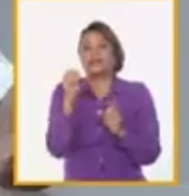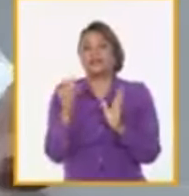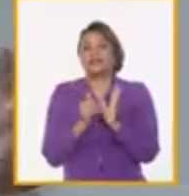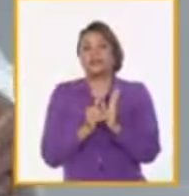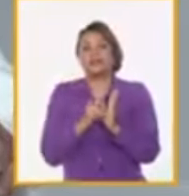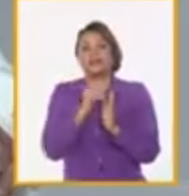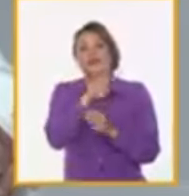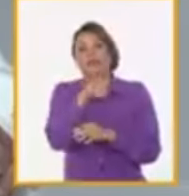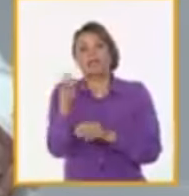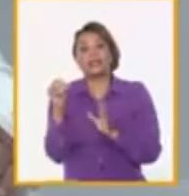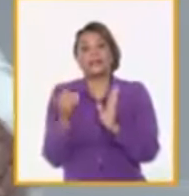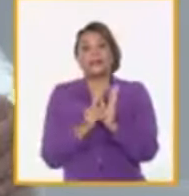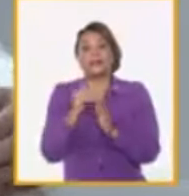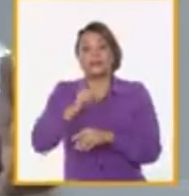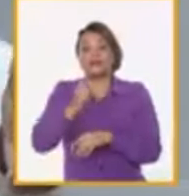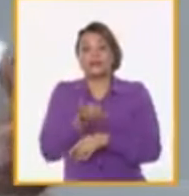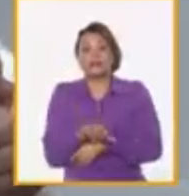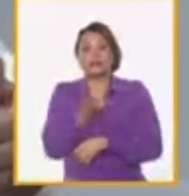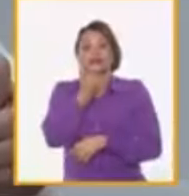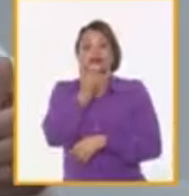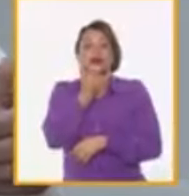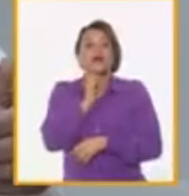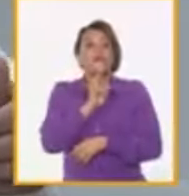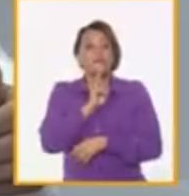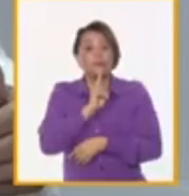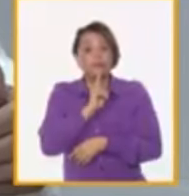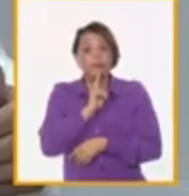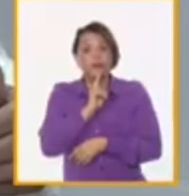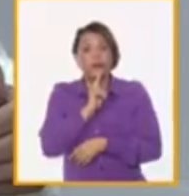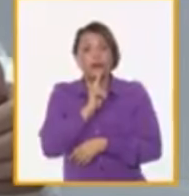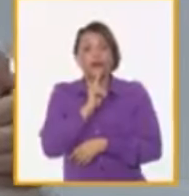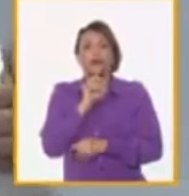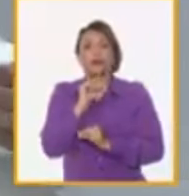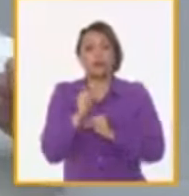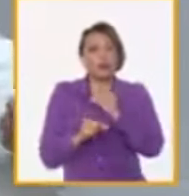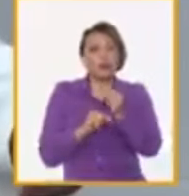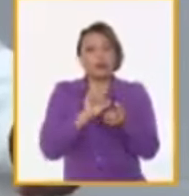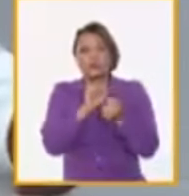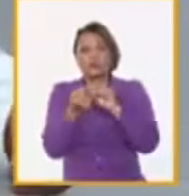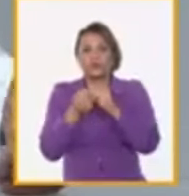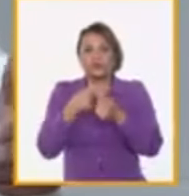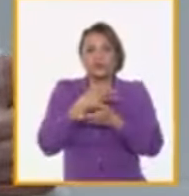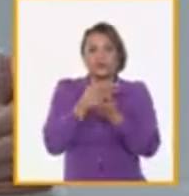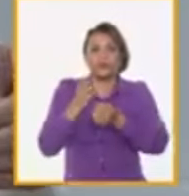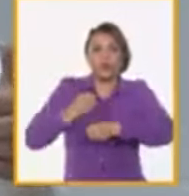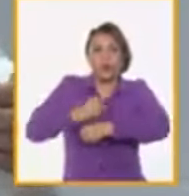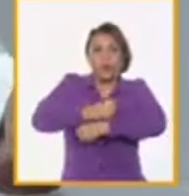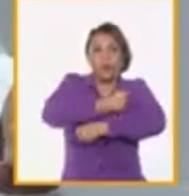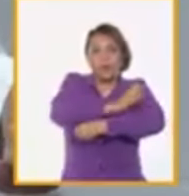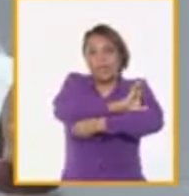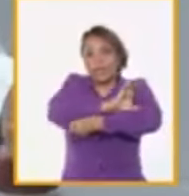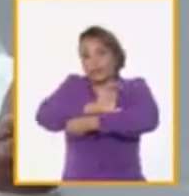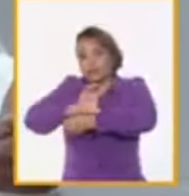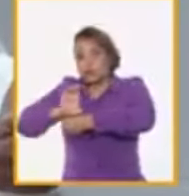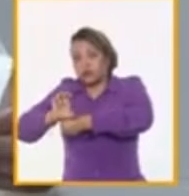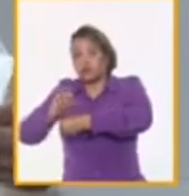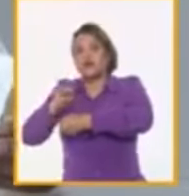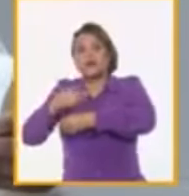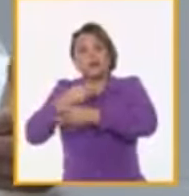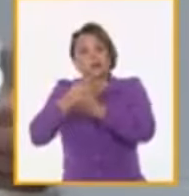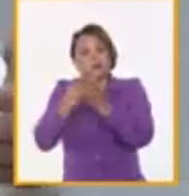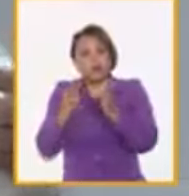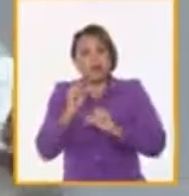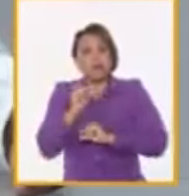40.000 personas afectadas, poder ir manejando el agua con las pipas que se le han puesto, hacer un trabajo y